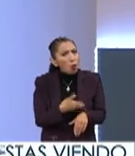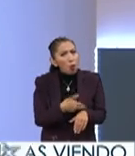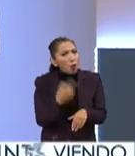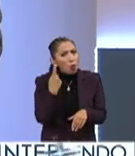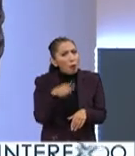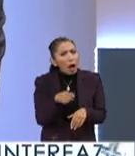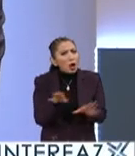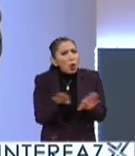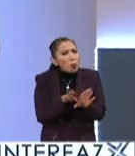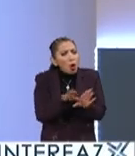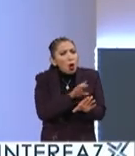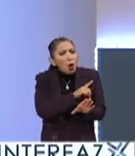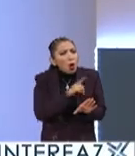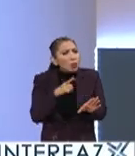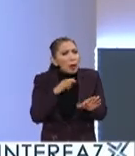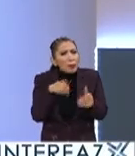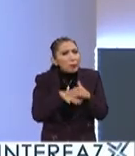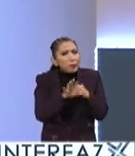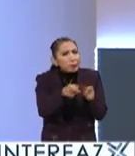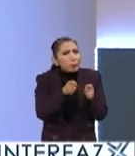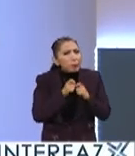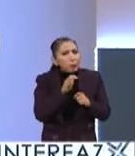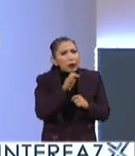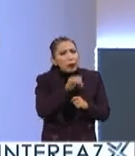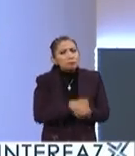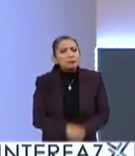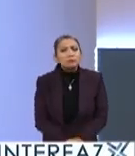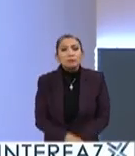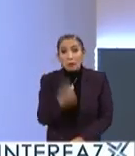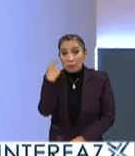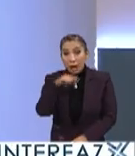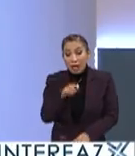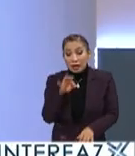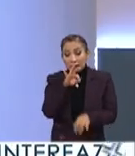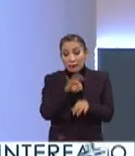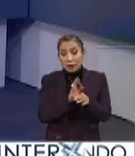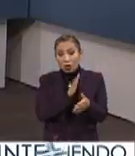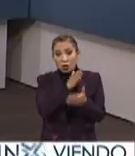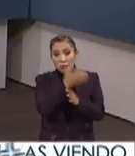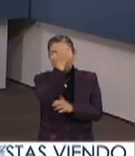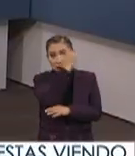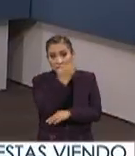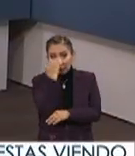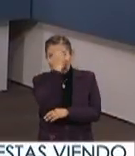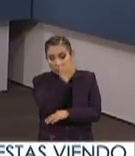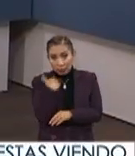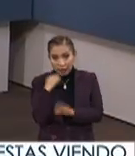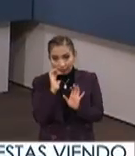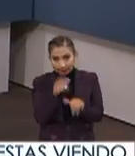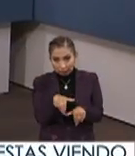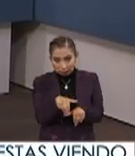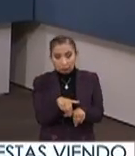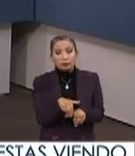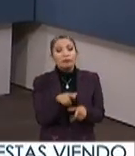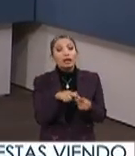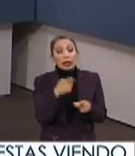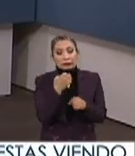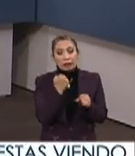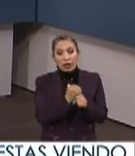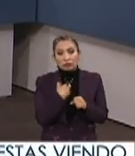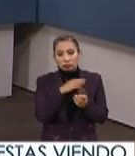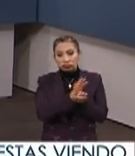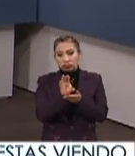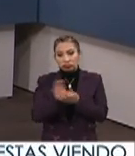procedimiento? ¿Cómo hay que acceder a estas becas? Para acceder a Chapingo hay que hacer un examen de admisión. Este año